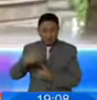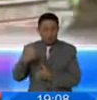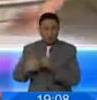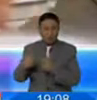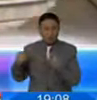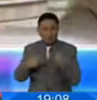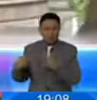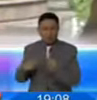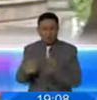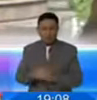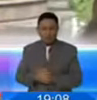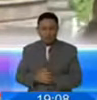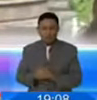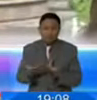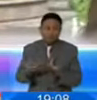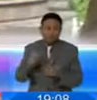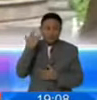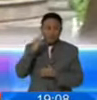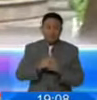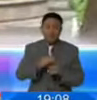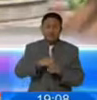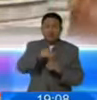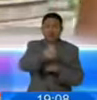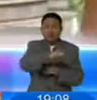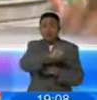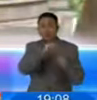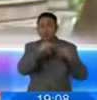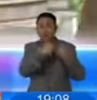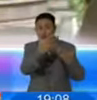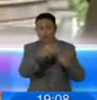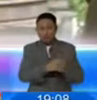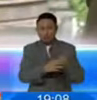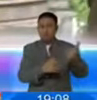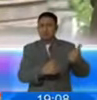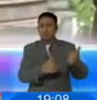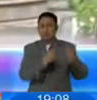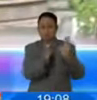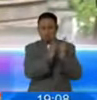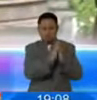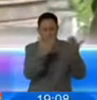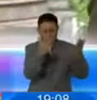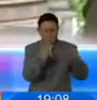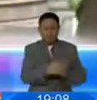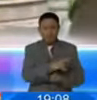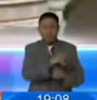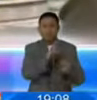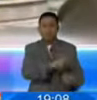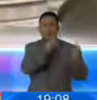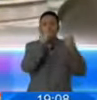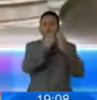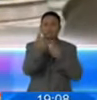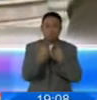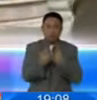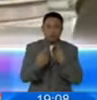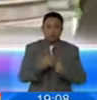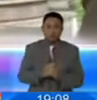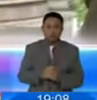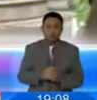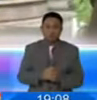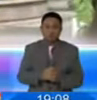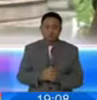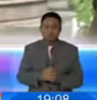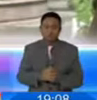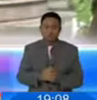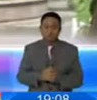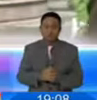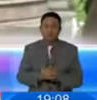porque curiosamente afuera, más bien, se ve con buenos ojos esta revolución del diálogo de la que está...